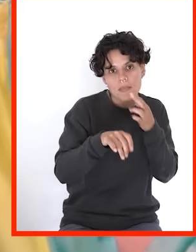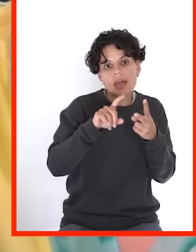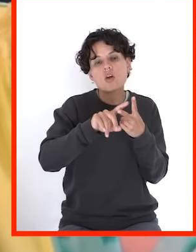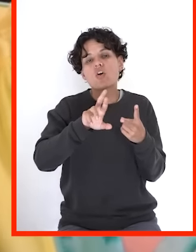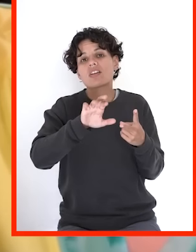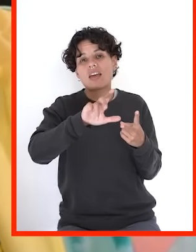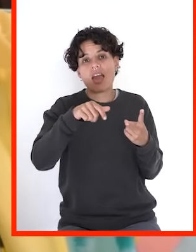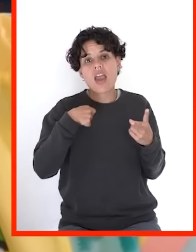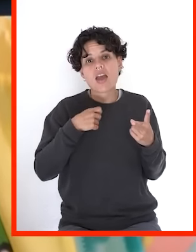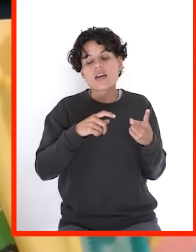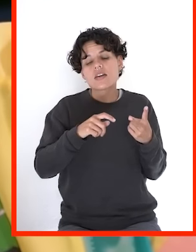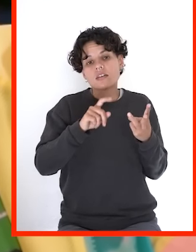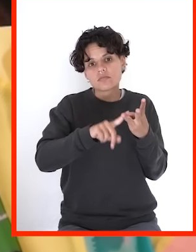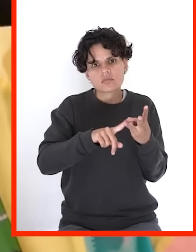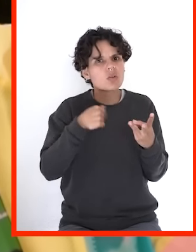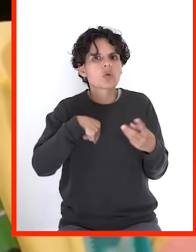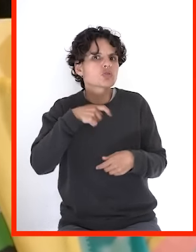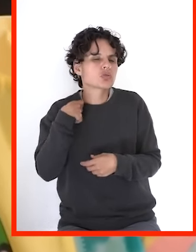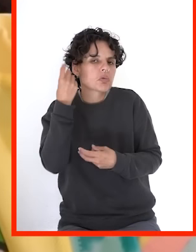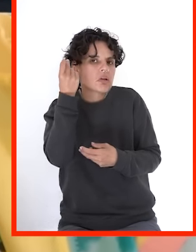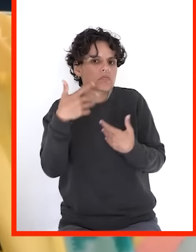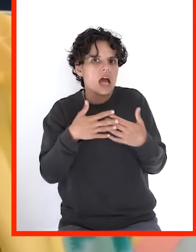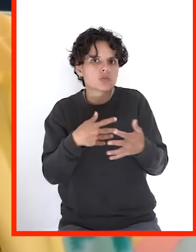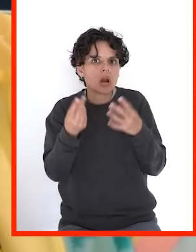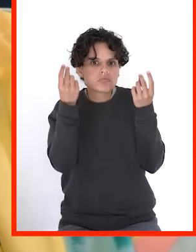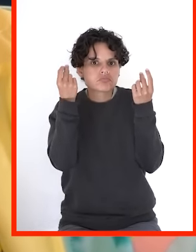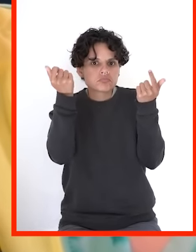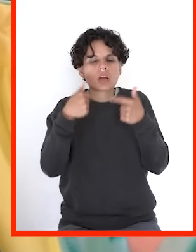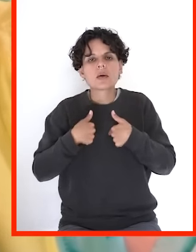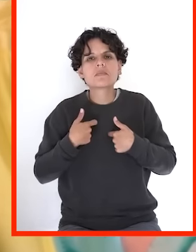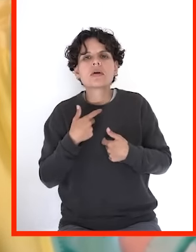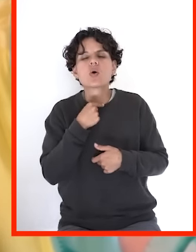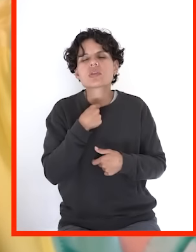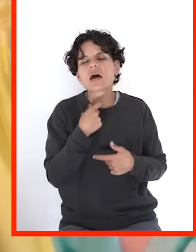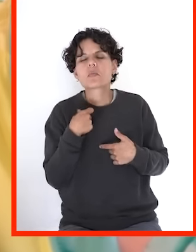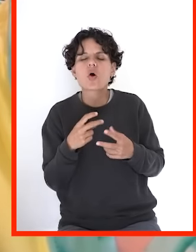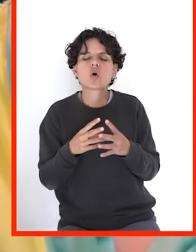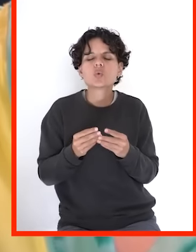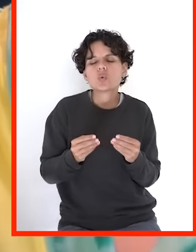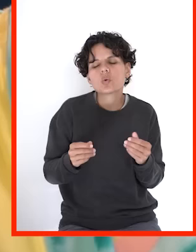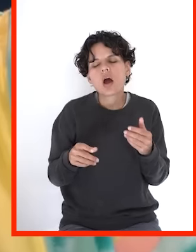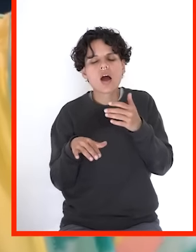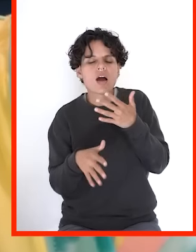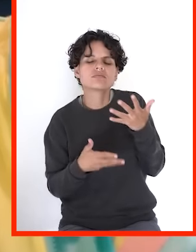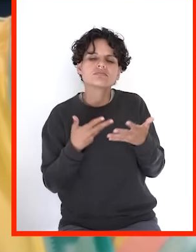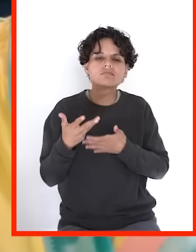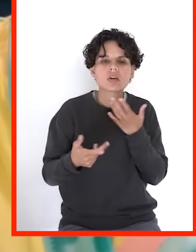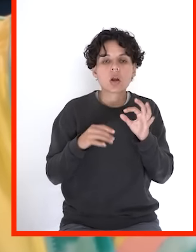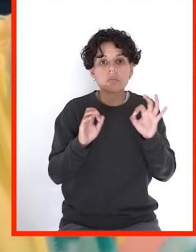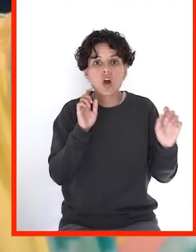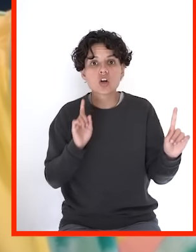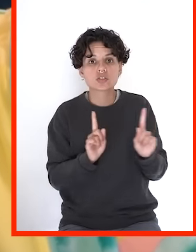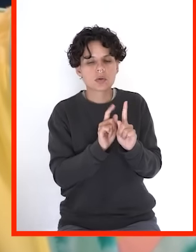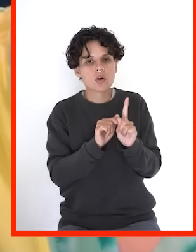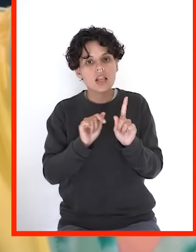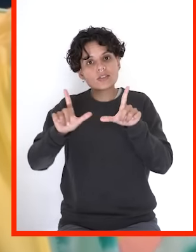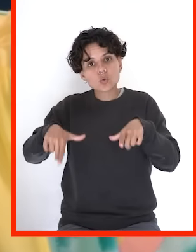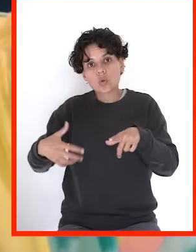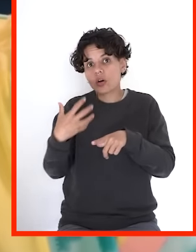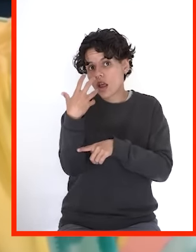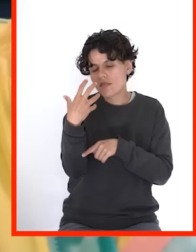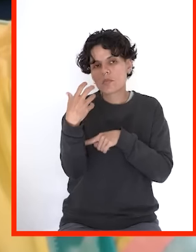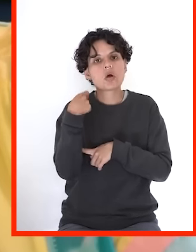nació innato, si no lo preparamos. A mí me estaba gustando en ese tiempo recién así como cantar medio reggae y la cuestión. Y nos conocimos con el Tame, nos juntamos en el estudio, hicimos la